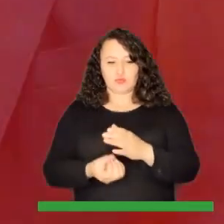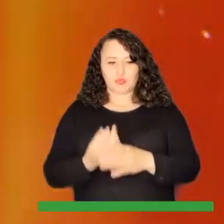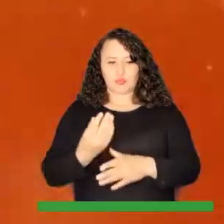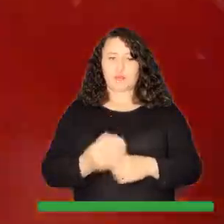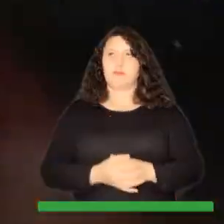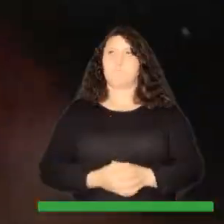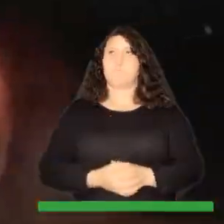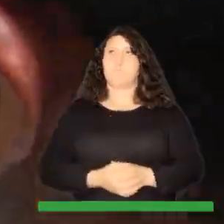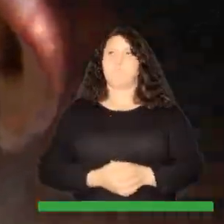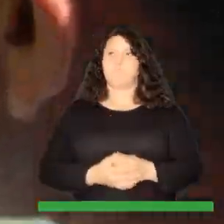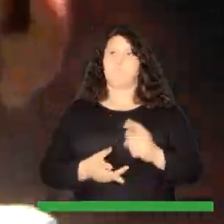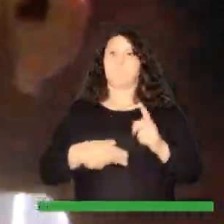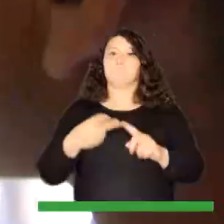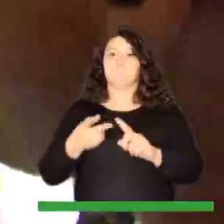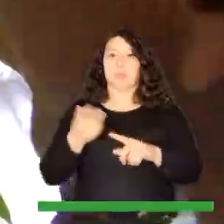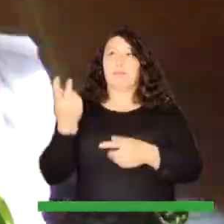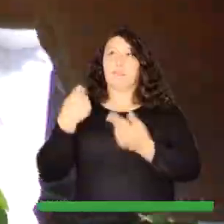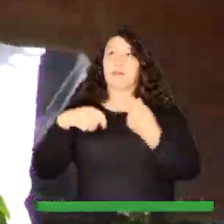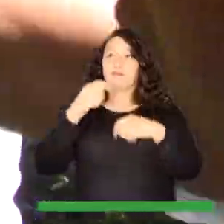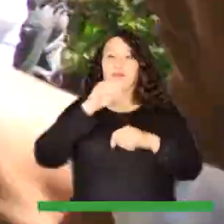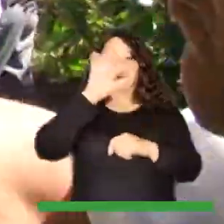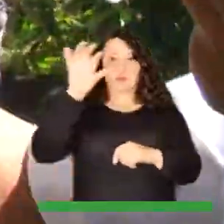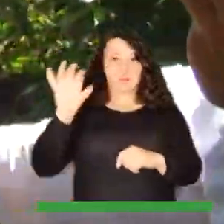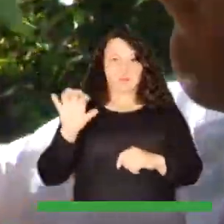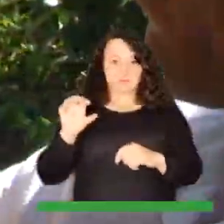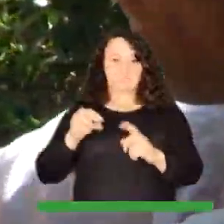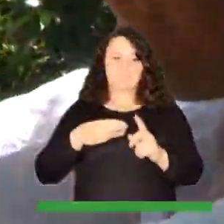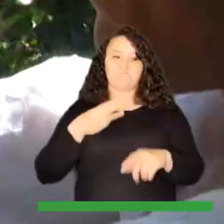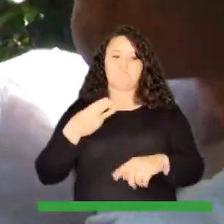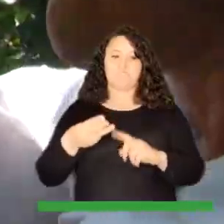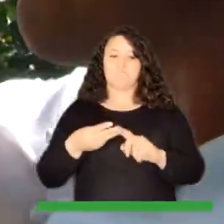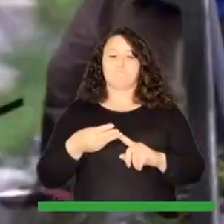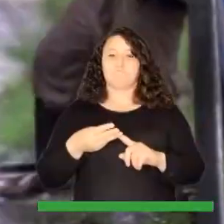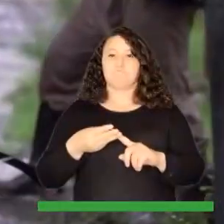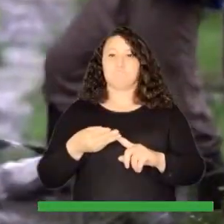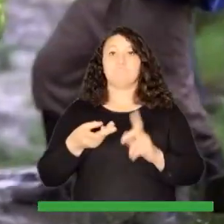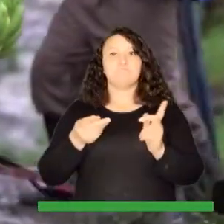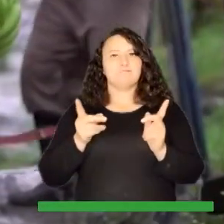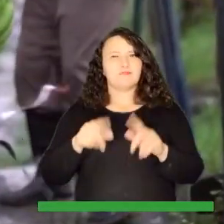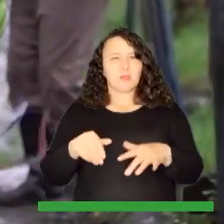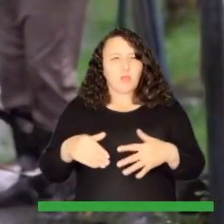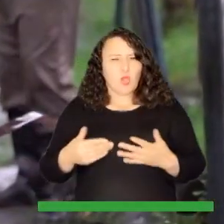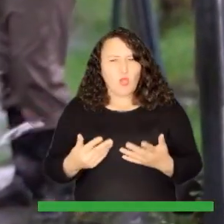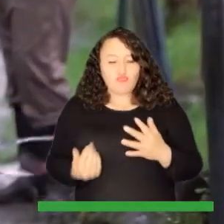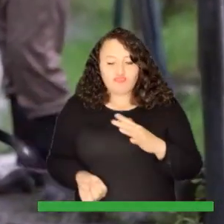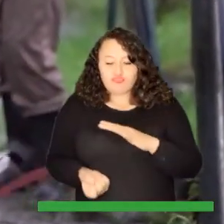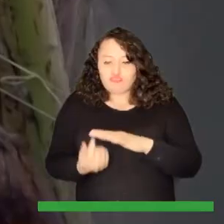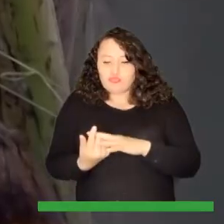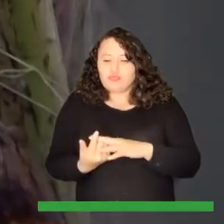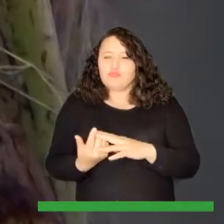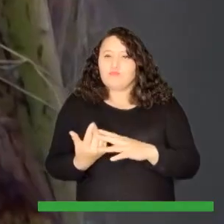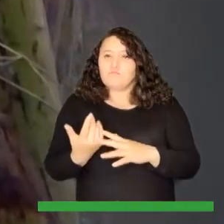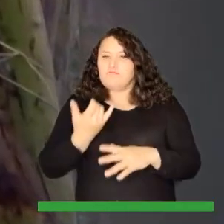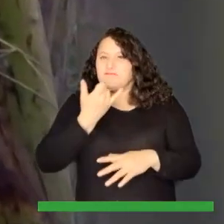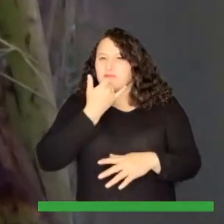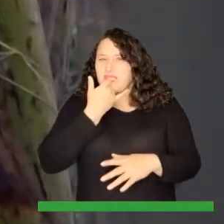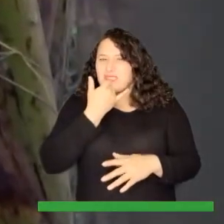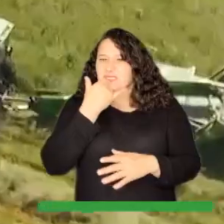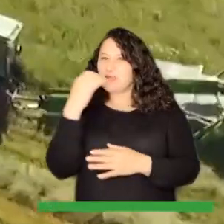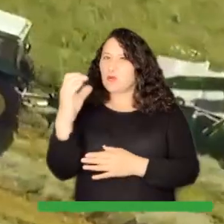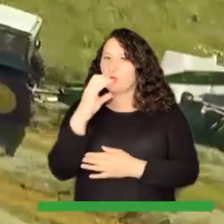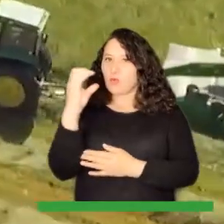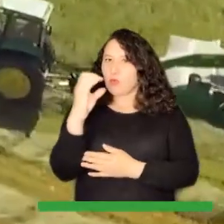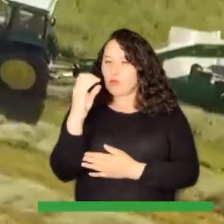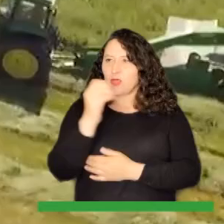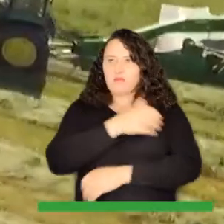productores, organizaciones de exportadores, y conociendo un poco más qué es lo que hay en Colombia